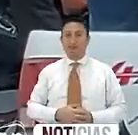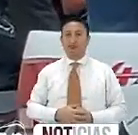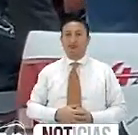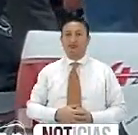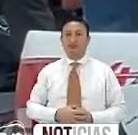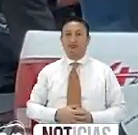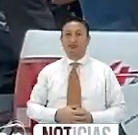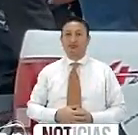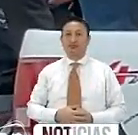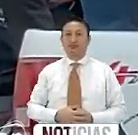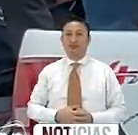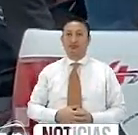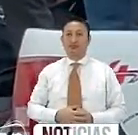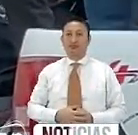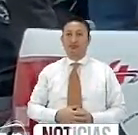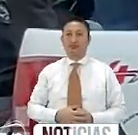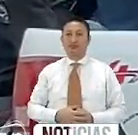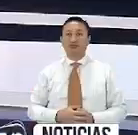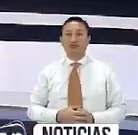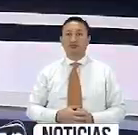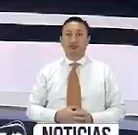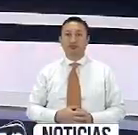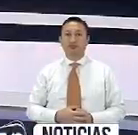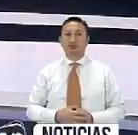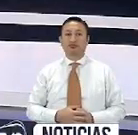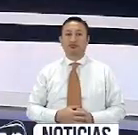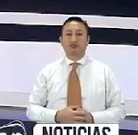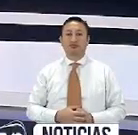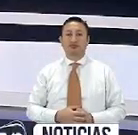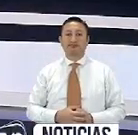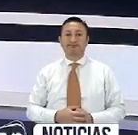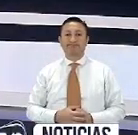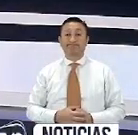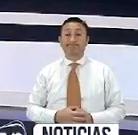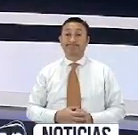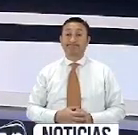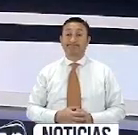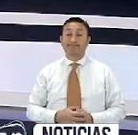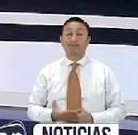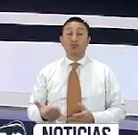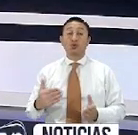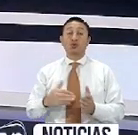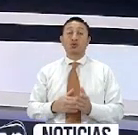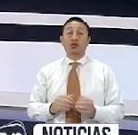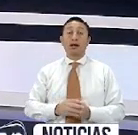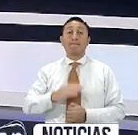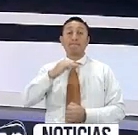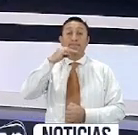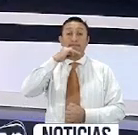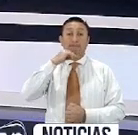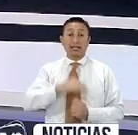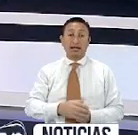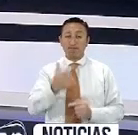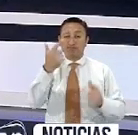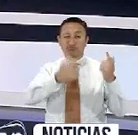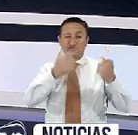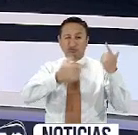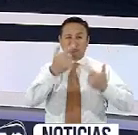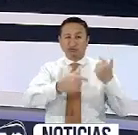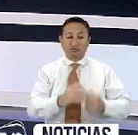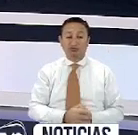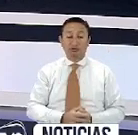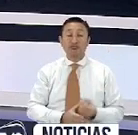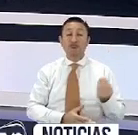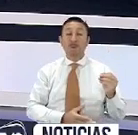informó Richard Ceballos. Un nuevo ataque a bala dejó un fallecido en Manta, provincia de Manabí. Un joven